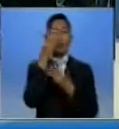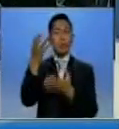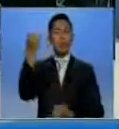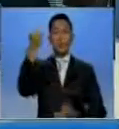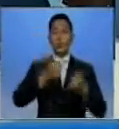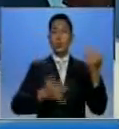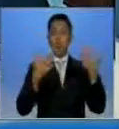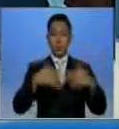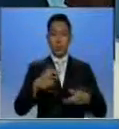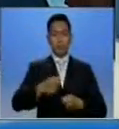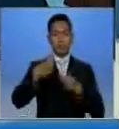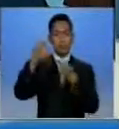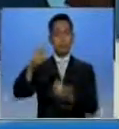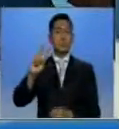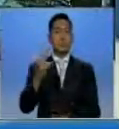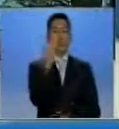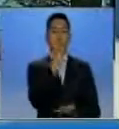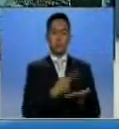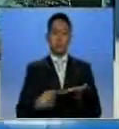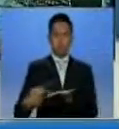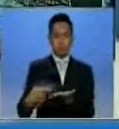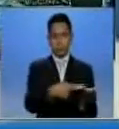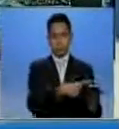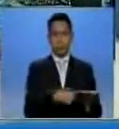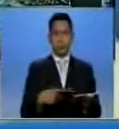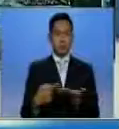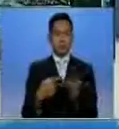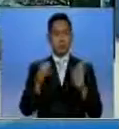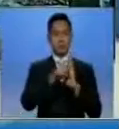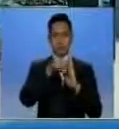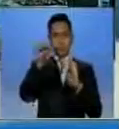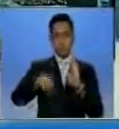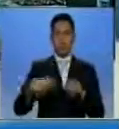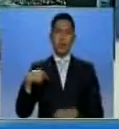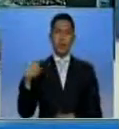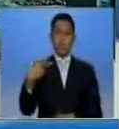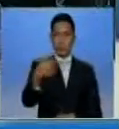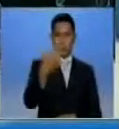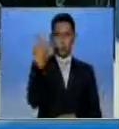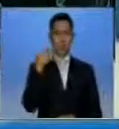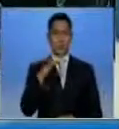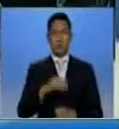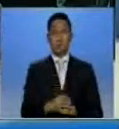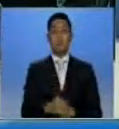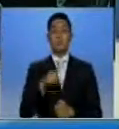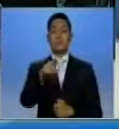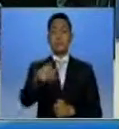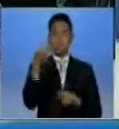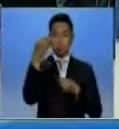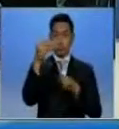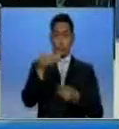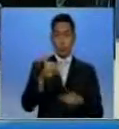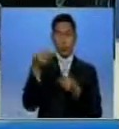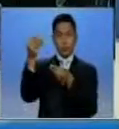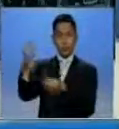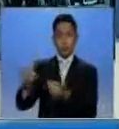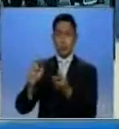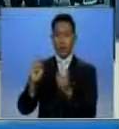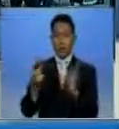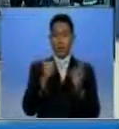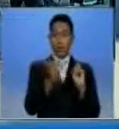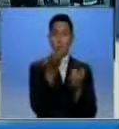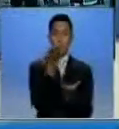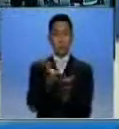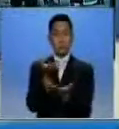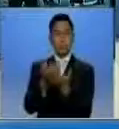para segundo y definitivo debate en el Pleno Legislativo en los próximos días. Dicho texto incluye los cambios propuestos a